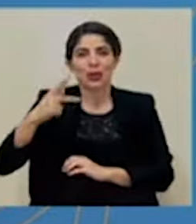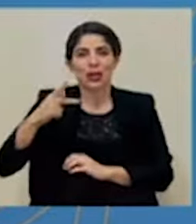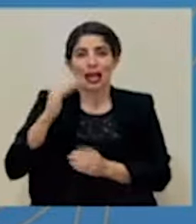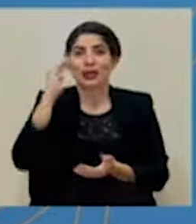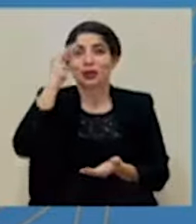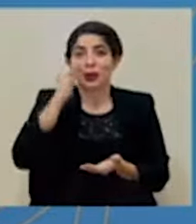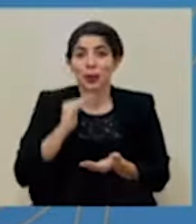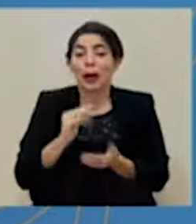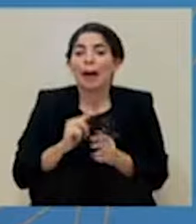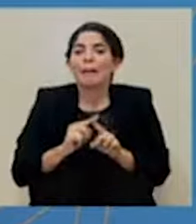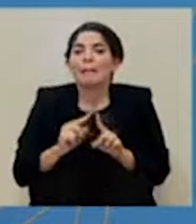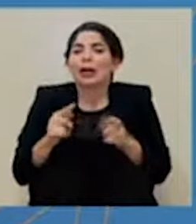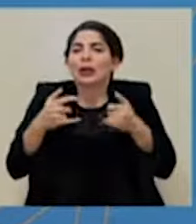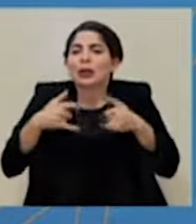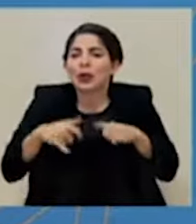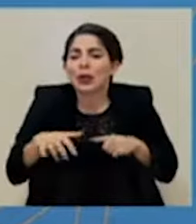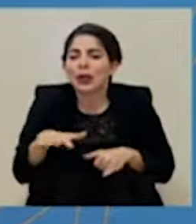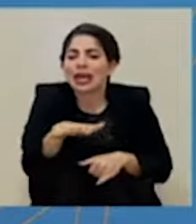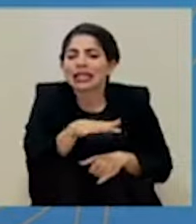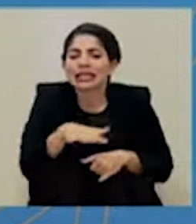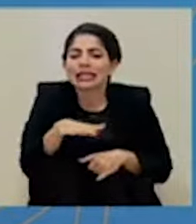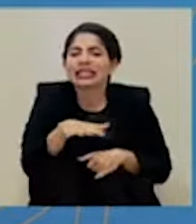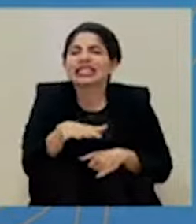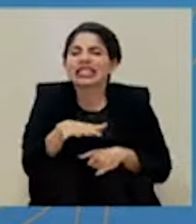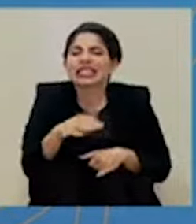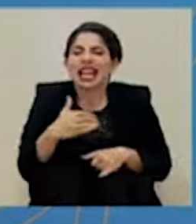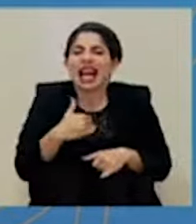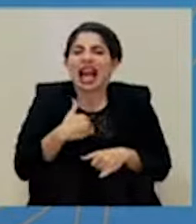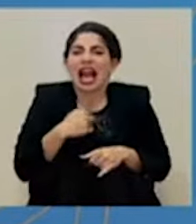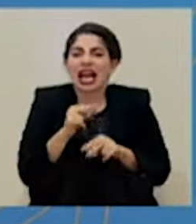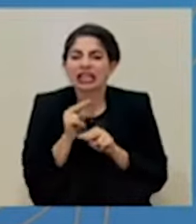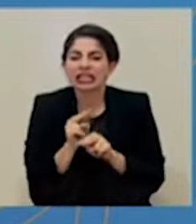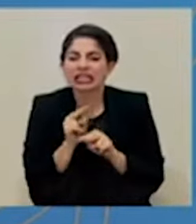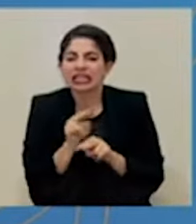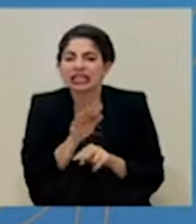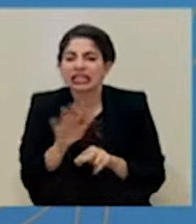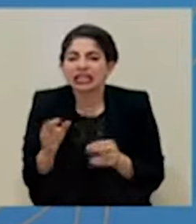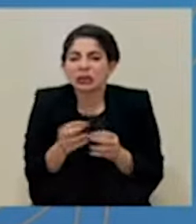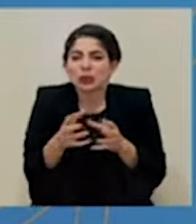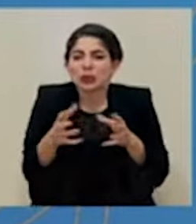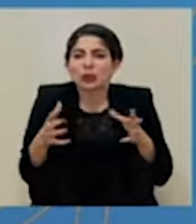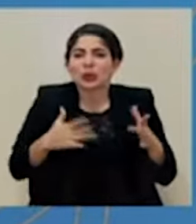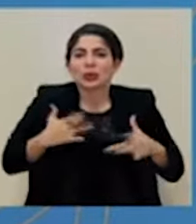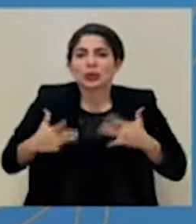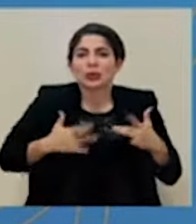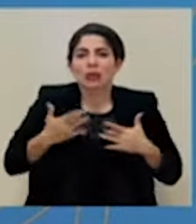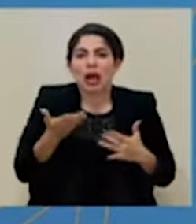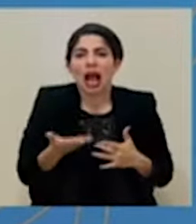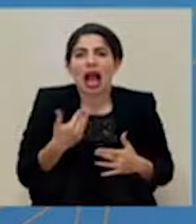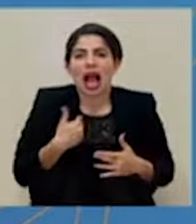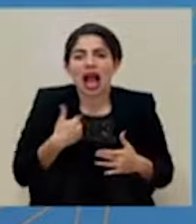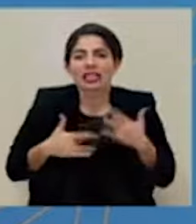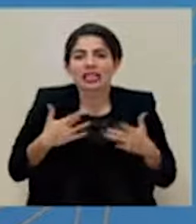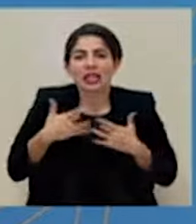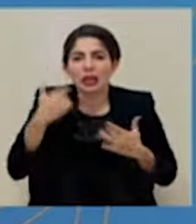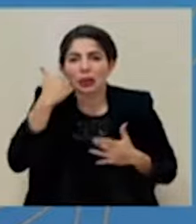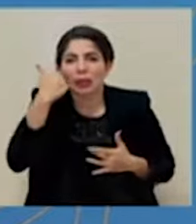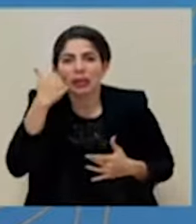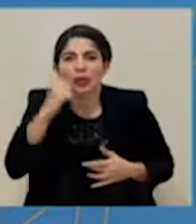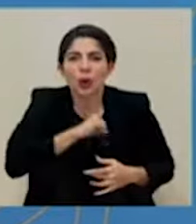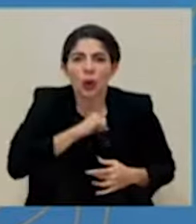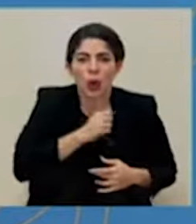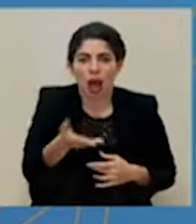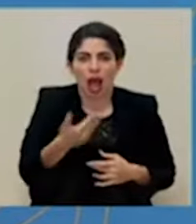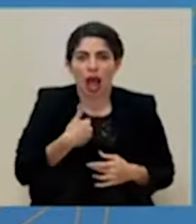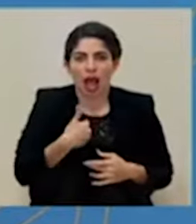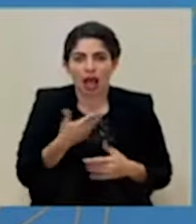pero mantiene esa condición de alerta temprana por vigilancia sindrómica. Así que en estos cantones, sobre todo en